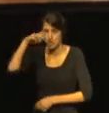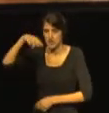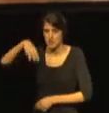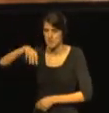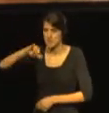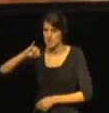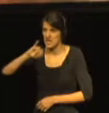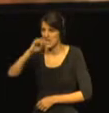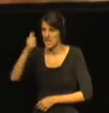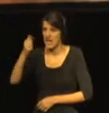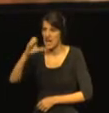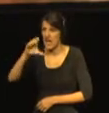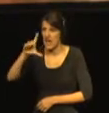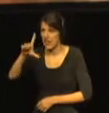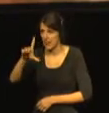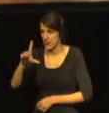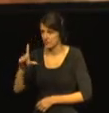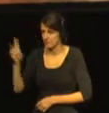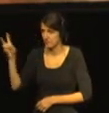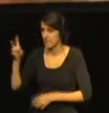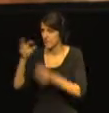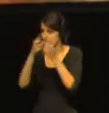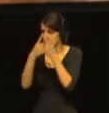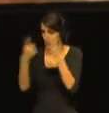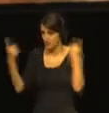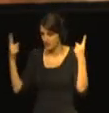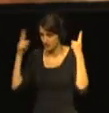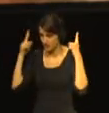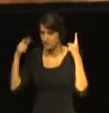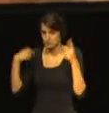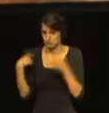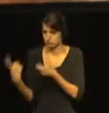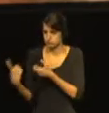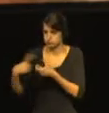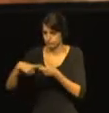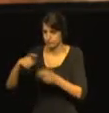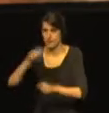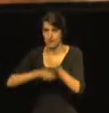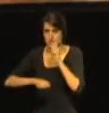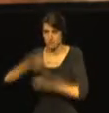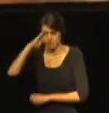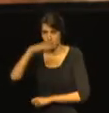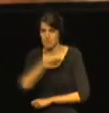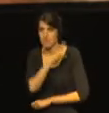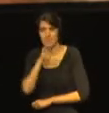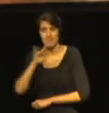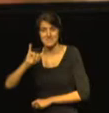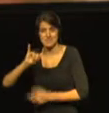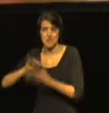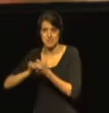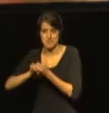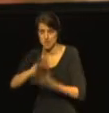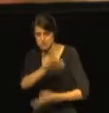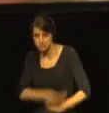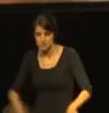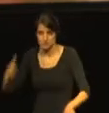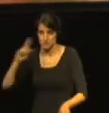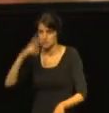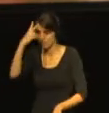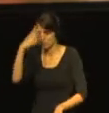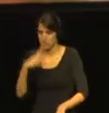soy miembro de la Asociación de Padres y Amigos de Niños Sordociegos en Eslovaquia,